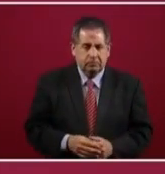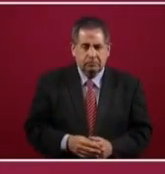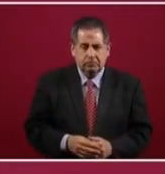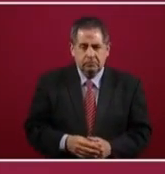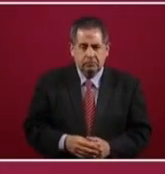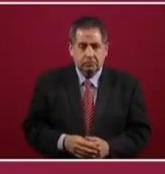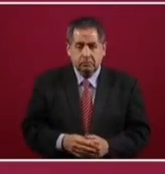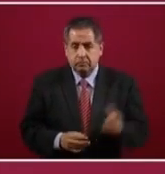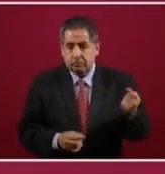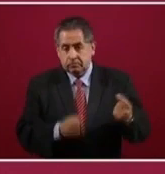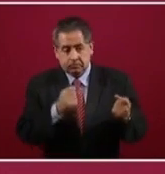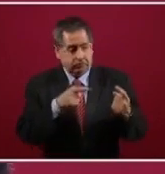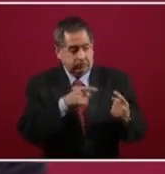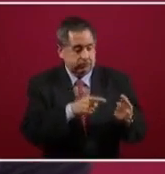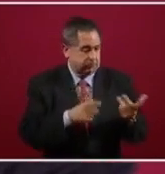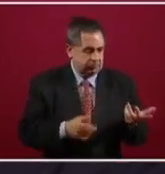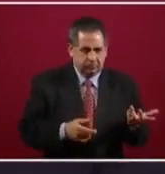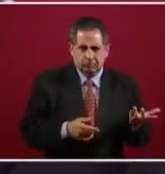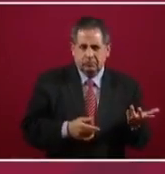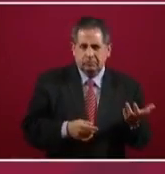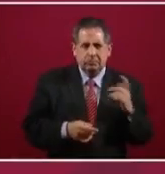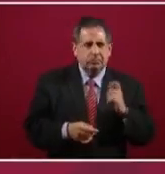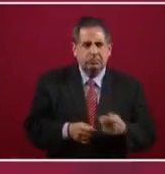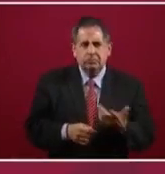y en algunos casos